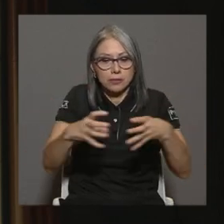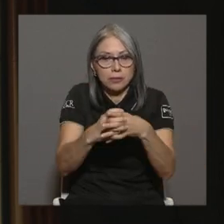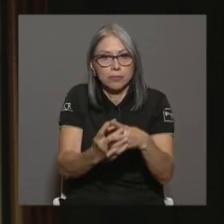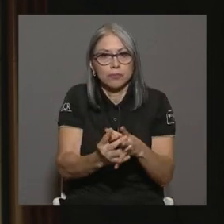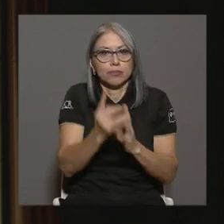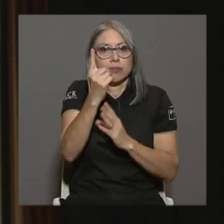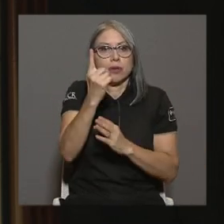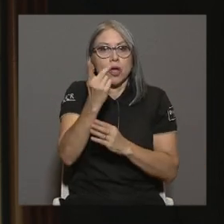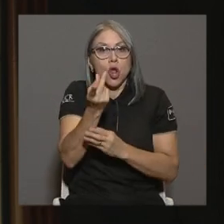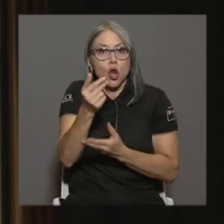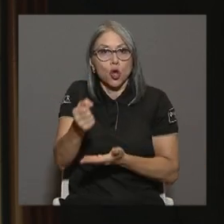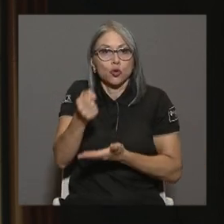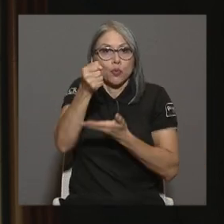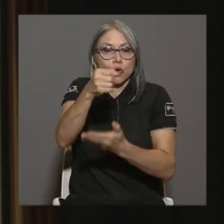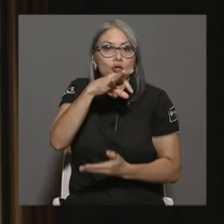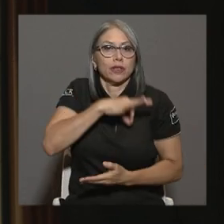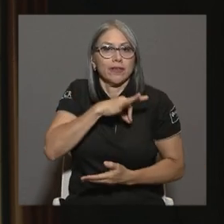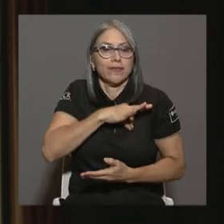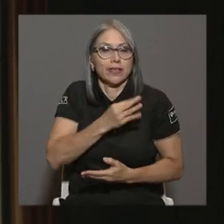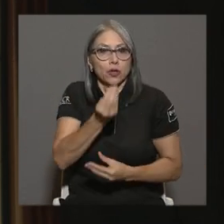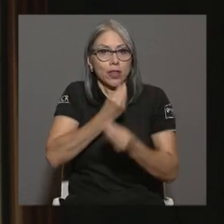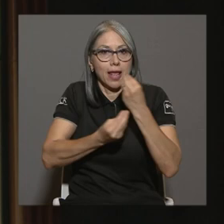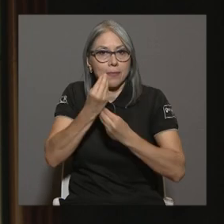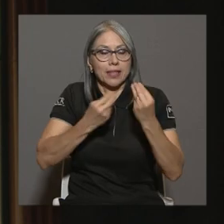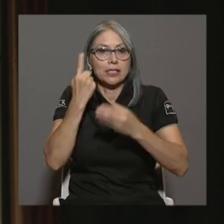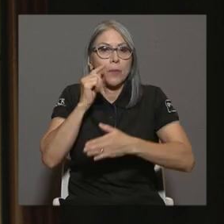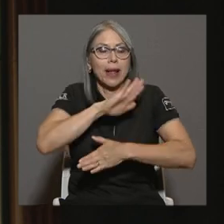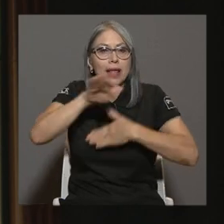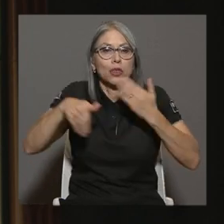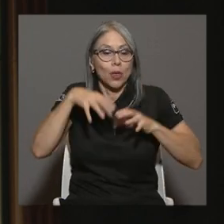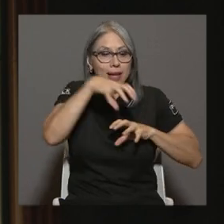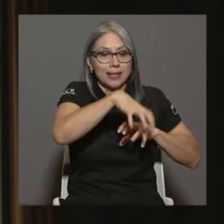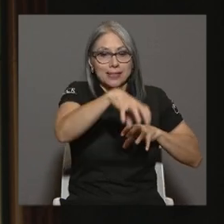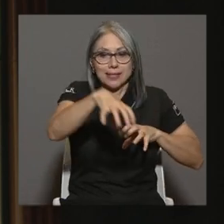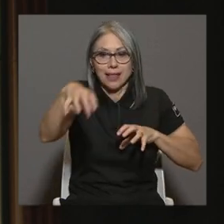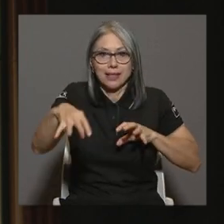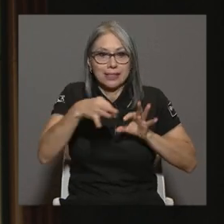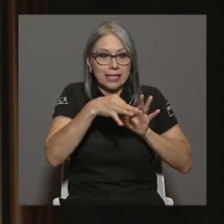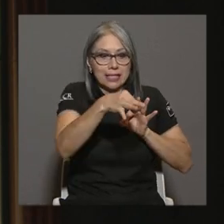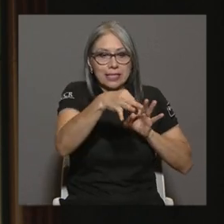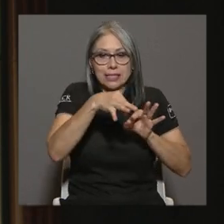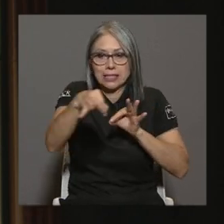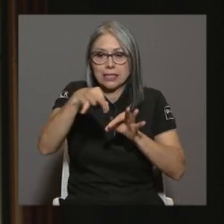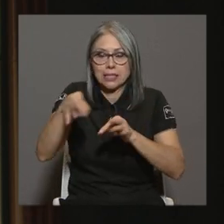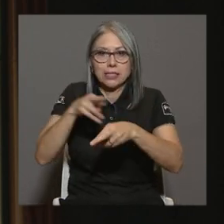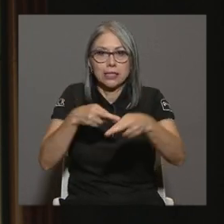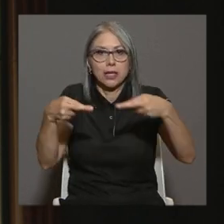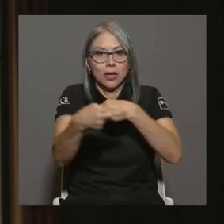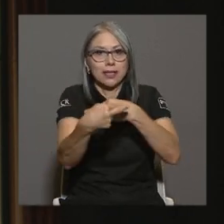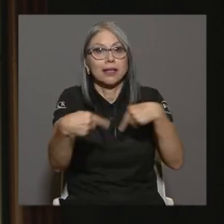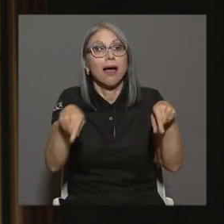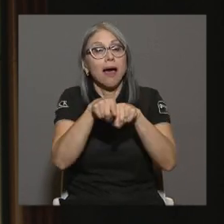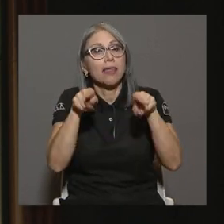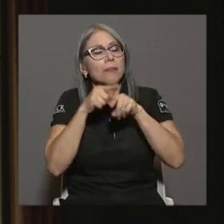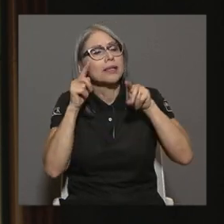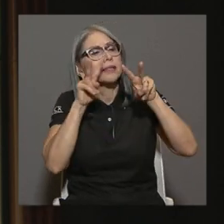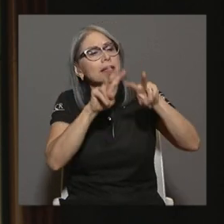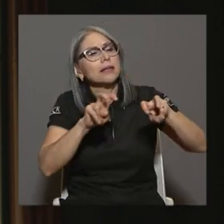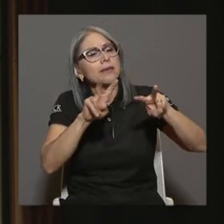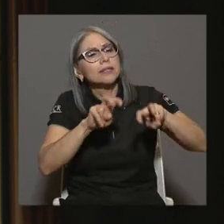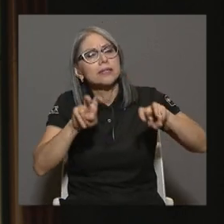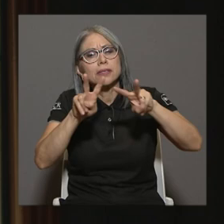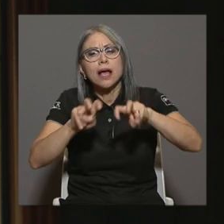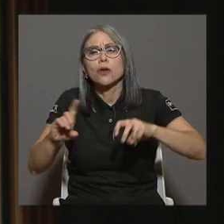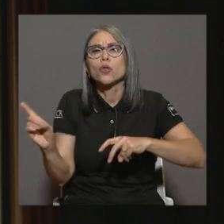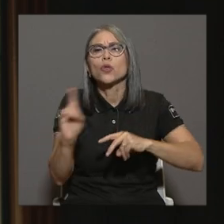beneficio de alimentación para todas las sedes y recintos regionales. Además, se revisaron las zonas de residencias